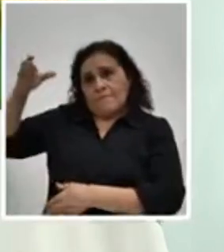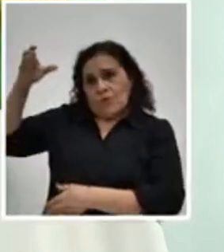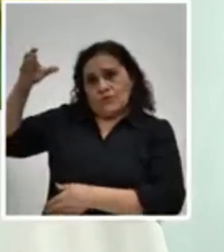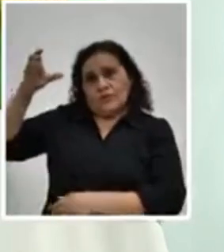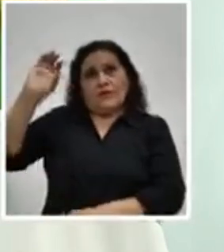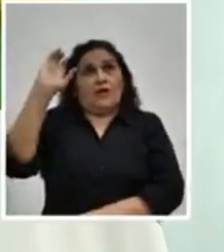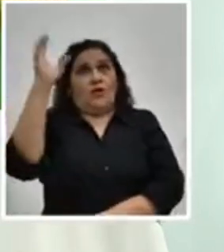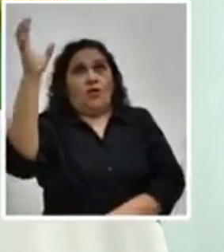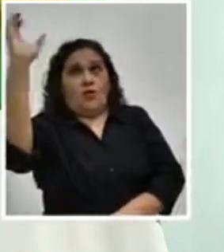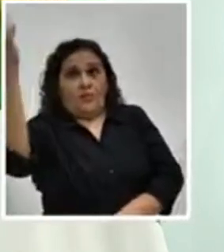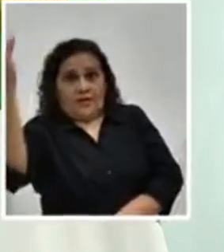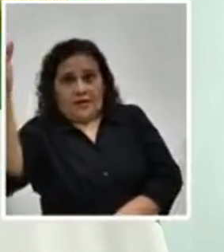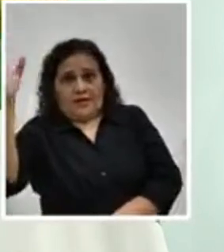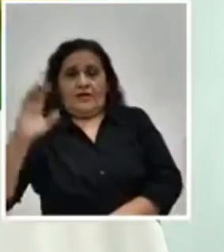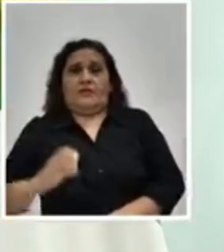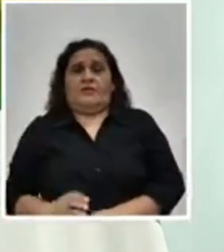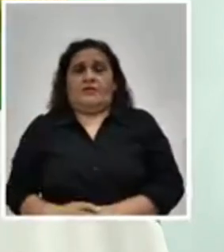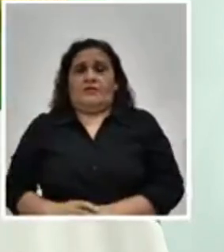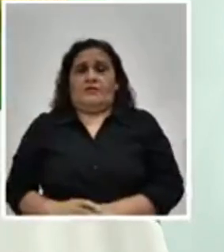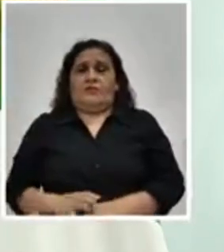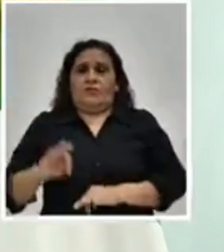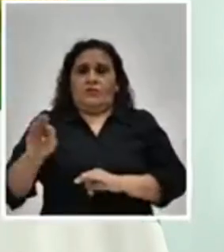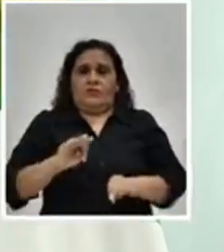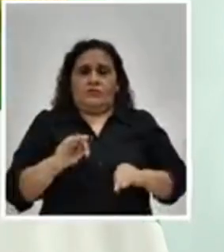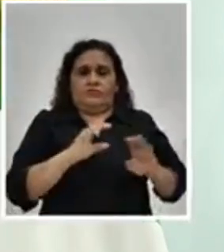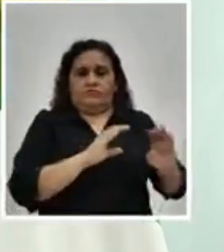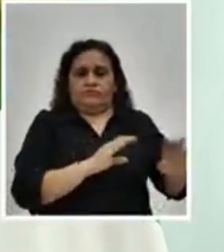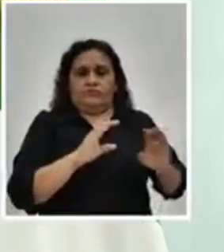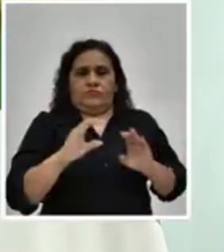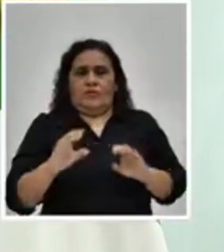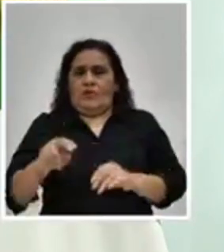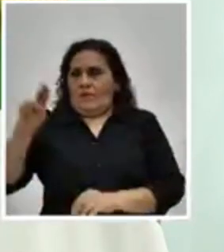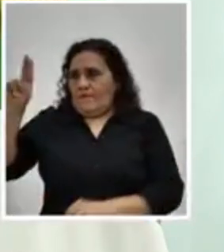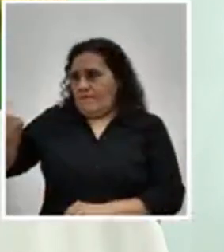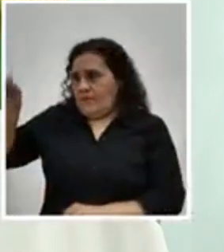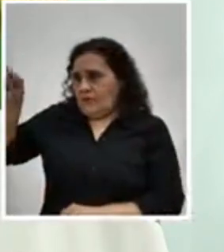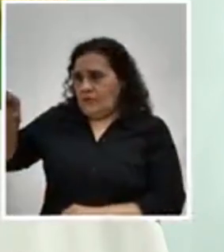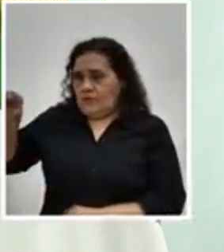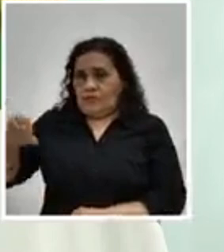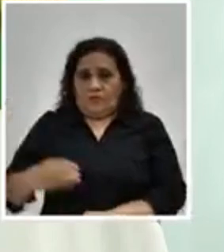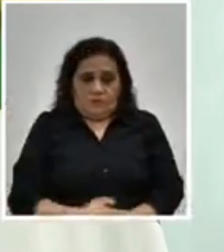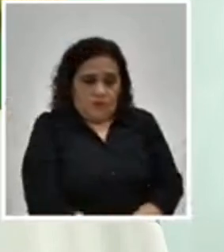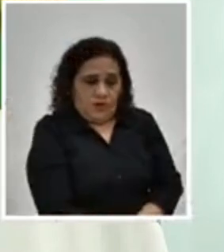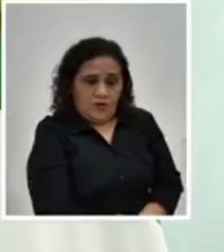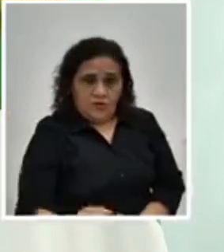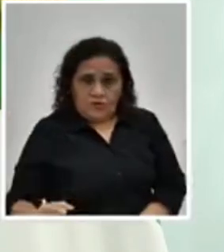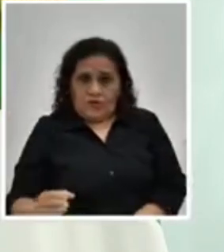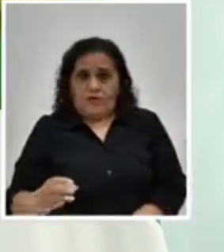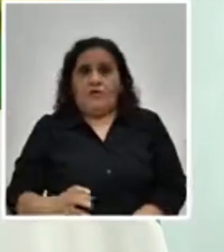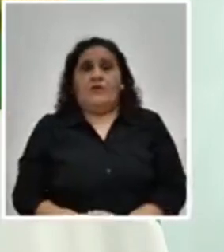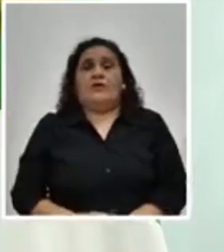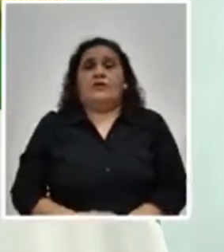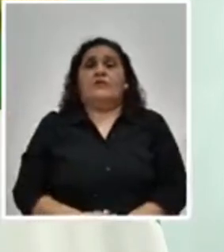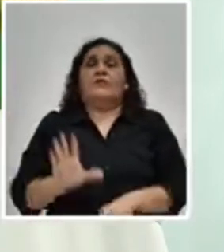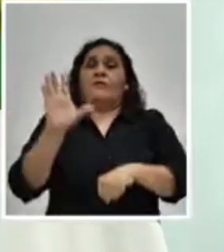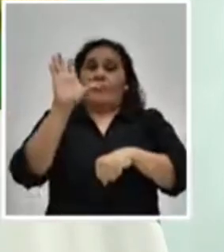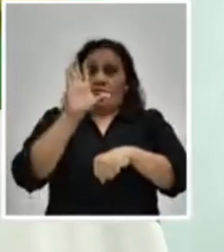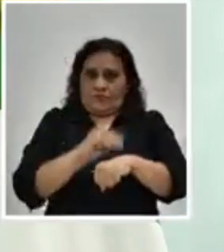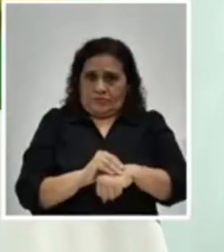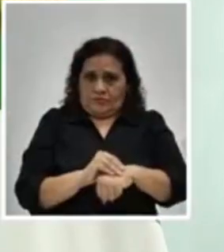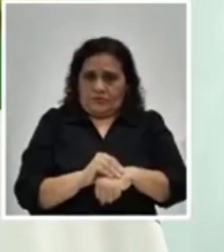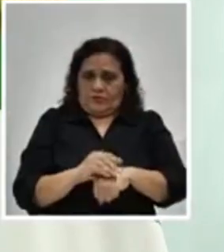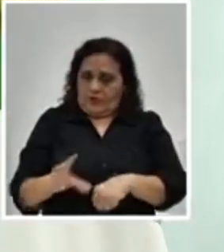luminarias, junto con trabajos de mantenimiento en pintura y suelo. Estos esfuerzos han contribuido